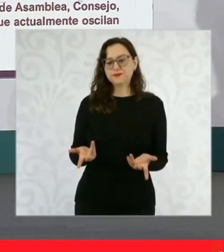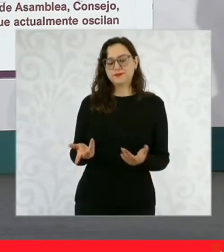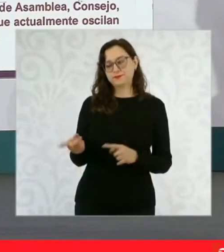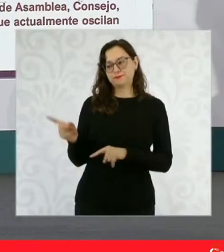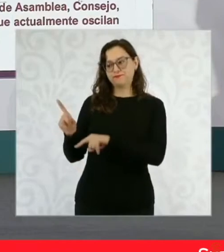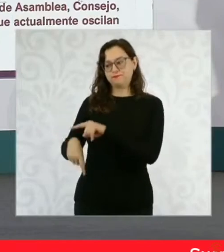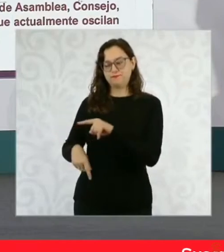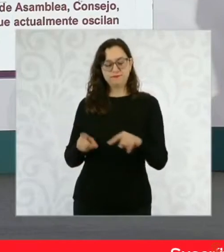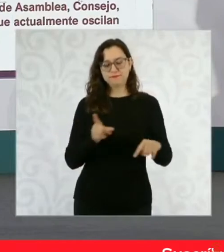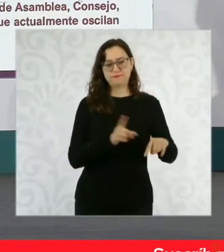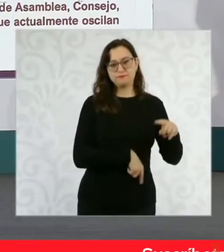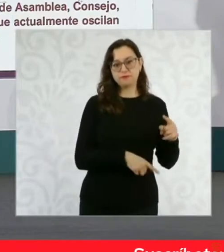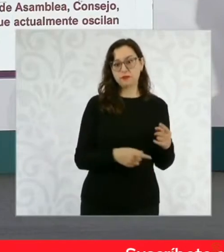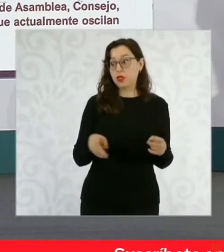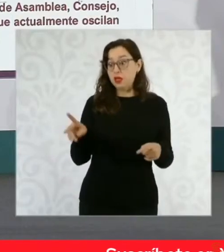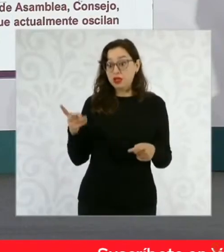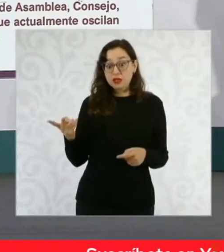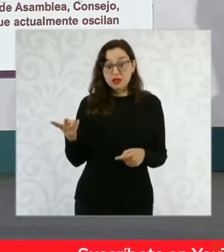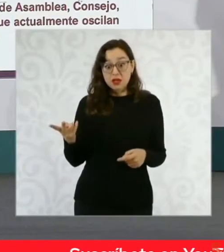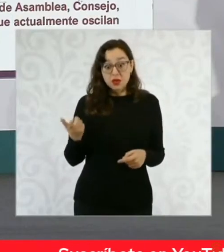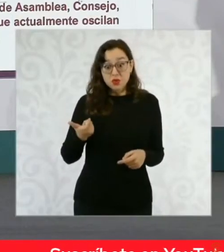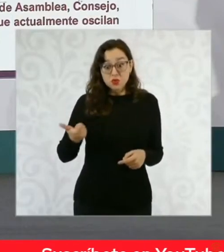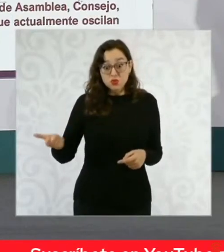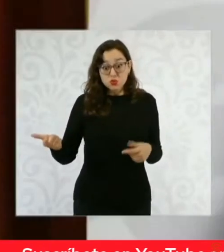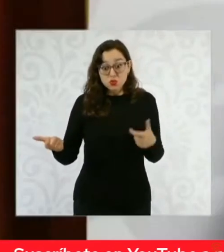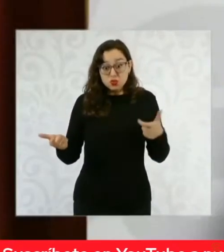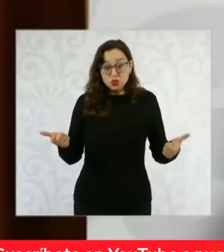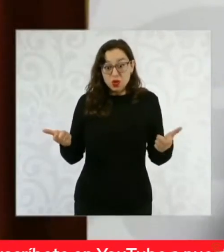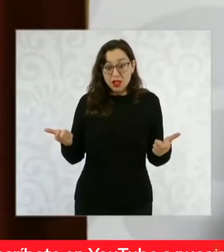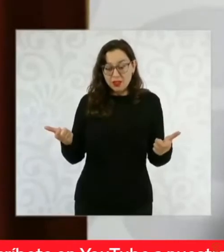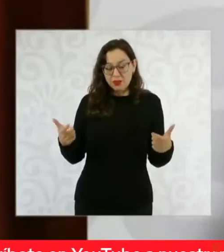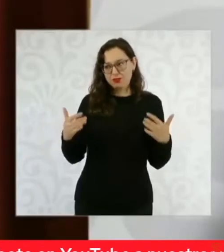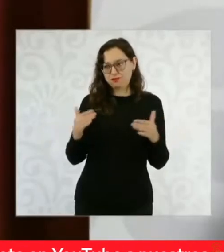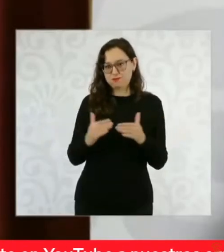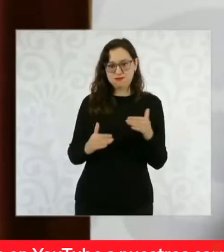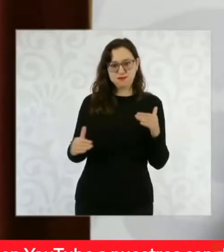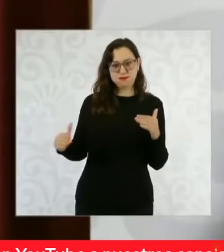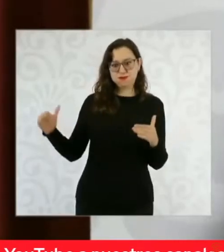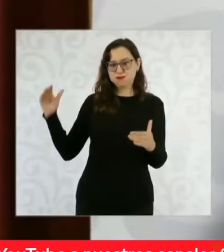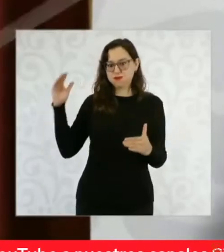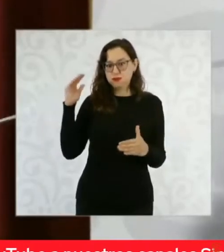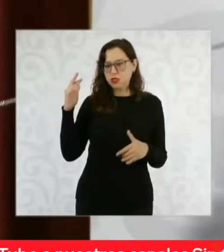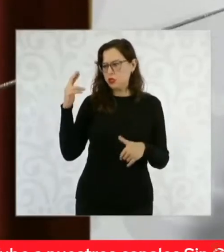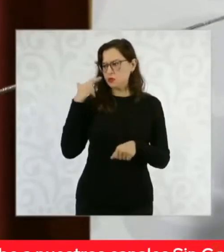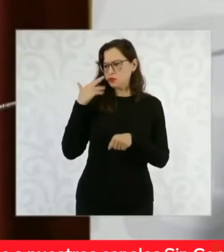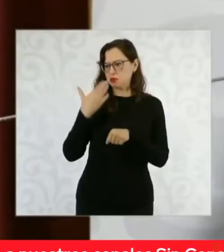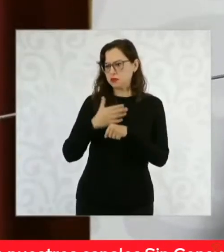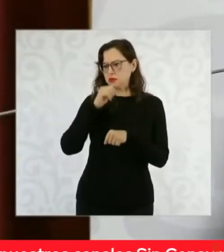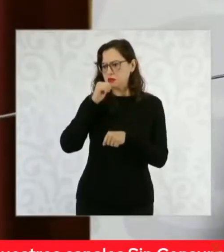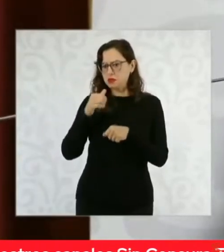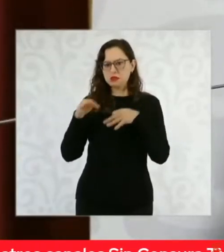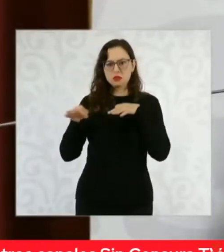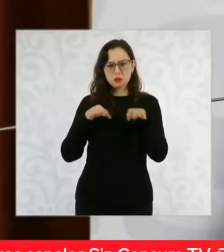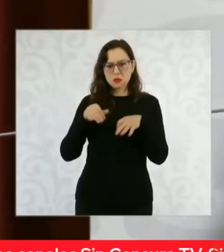de la Presidenta de la República. Es decir, no tienen responsabilidades, no tienen funciones, pero ganan más que